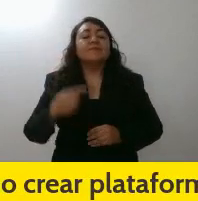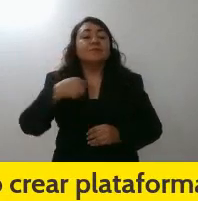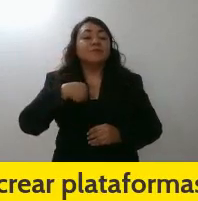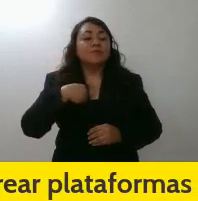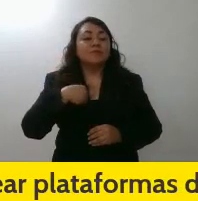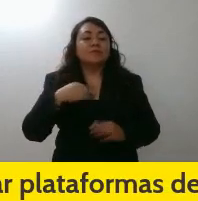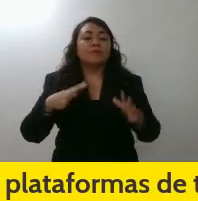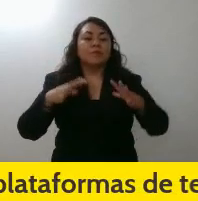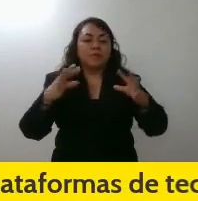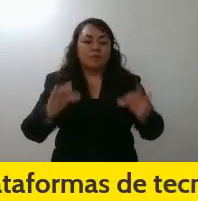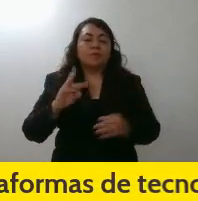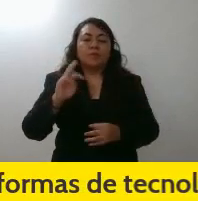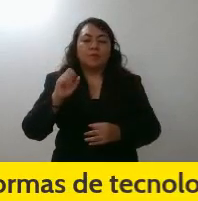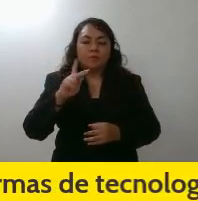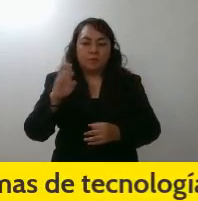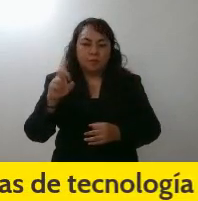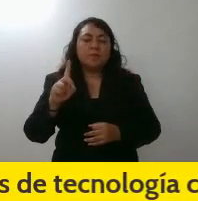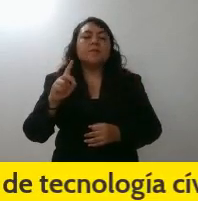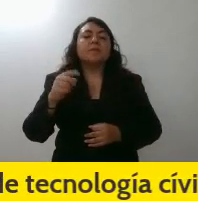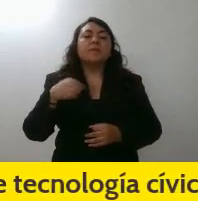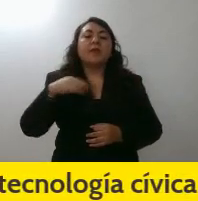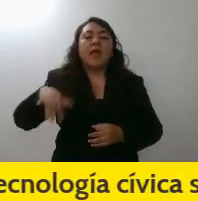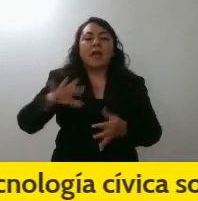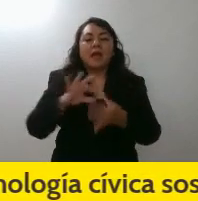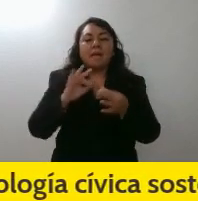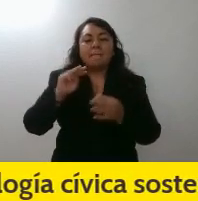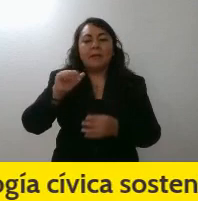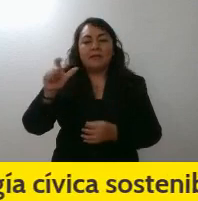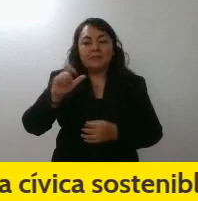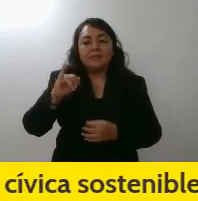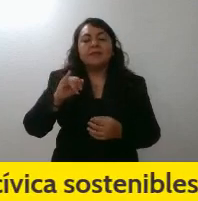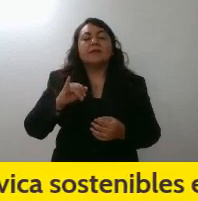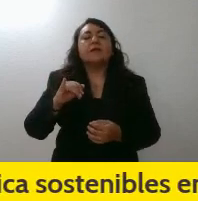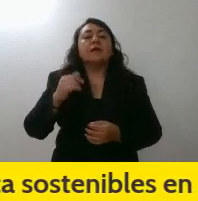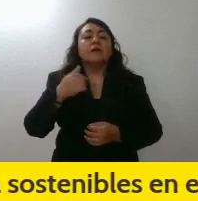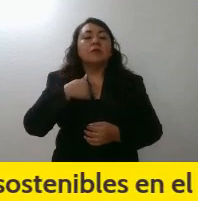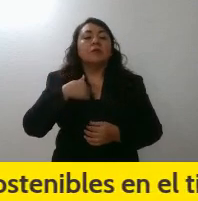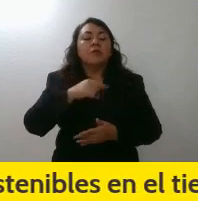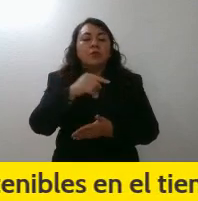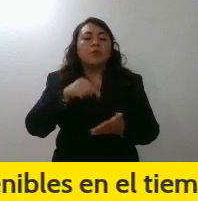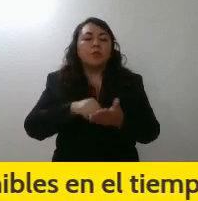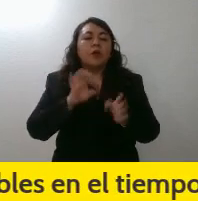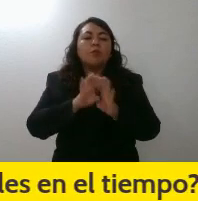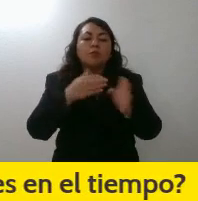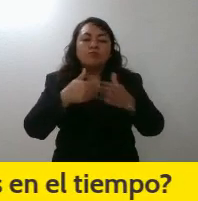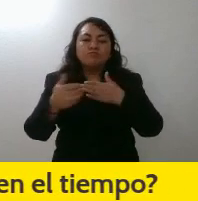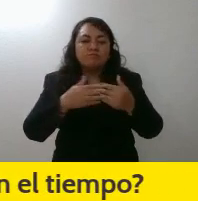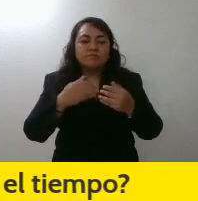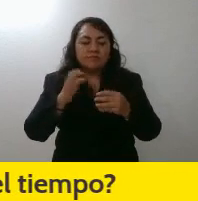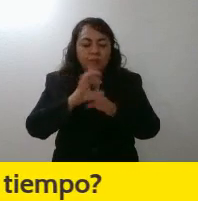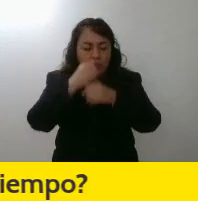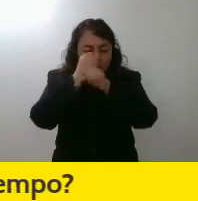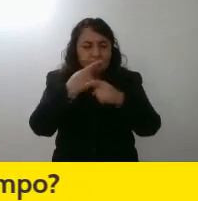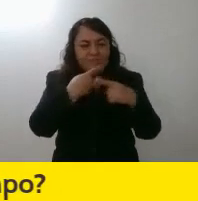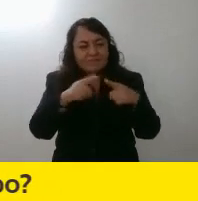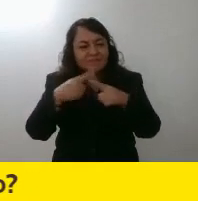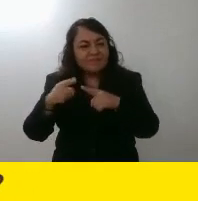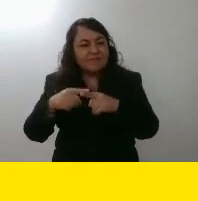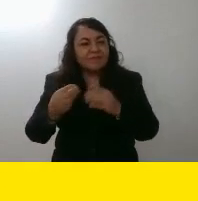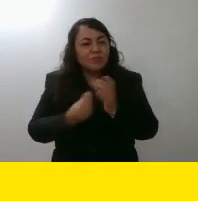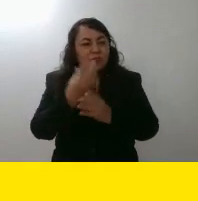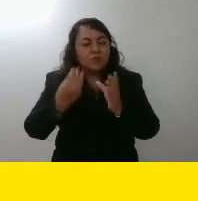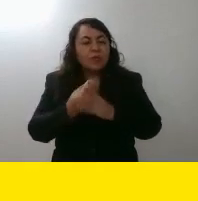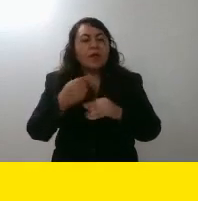de Fundación Huésped, como decía Maxi recién. Estoy en el Laboratorio de Innovación Digital, que es un equipo que tiene